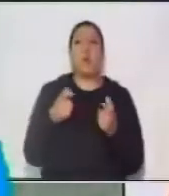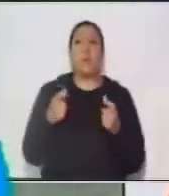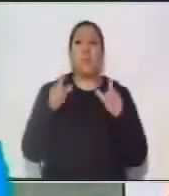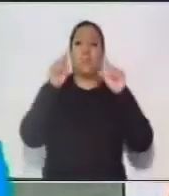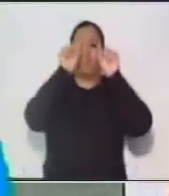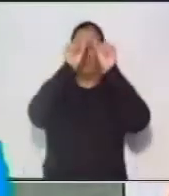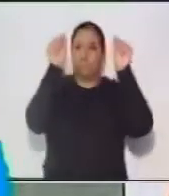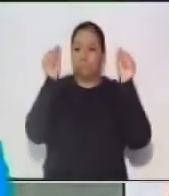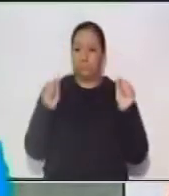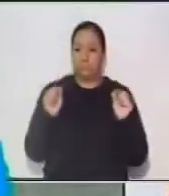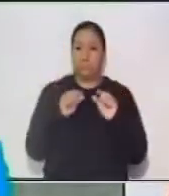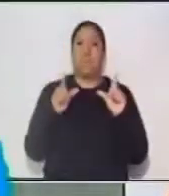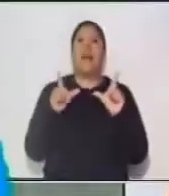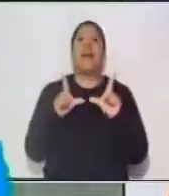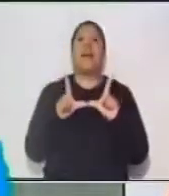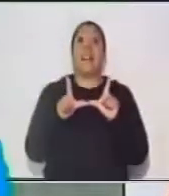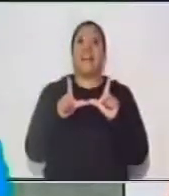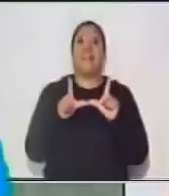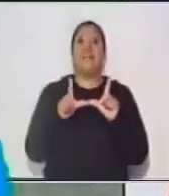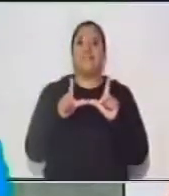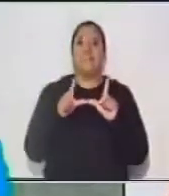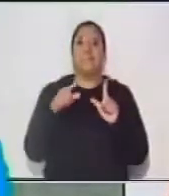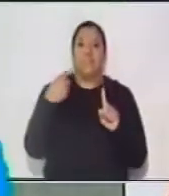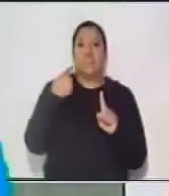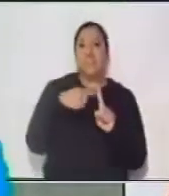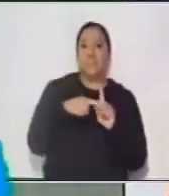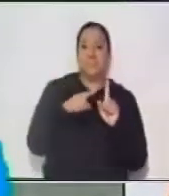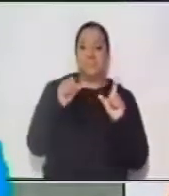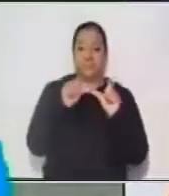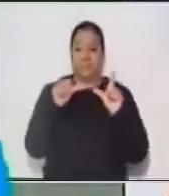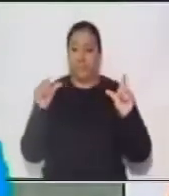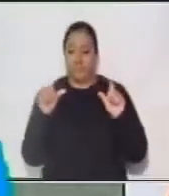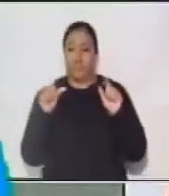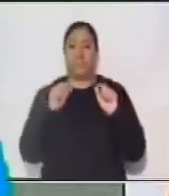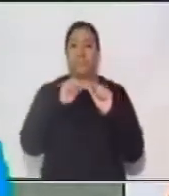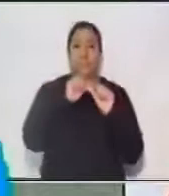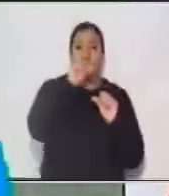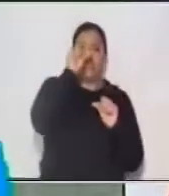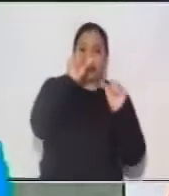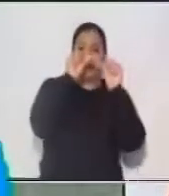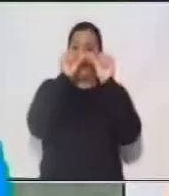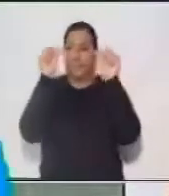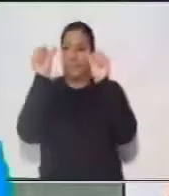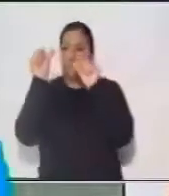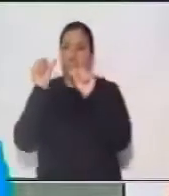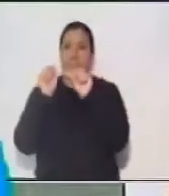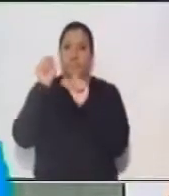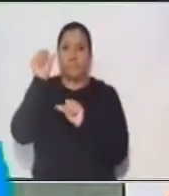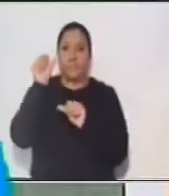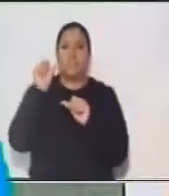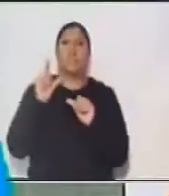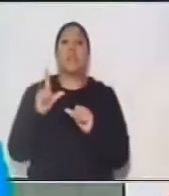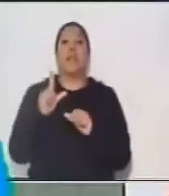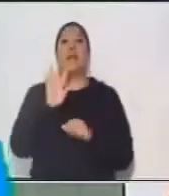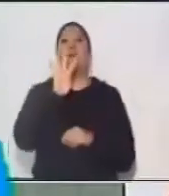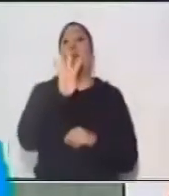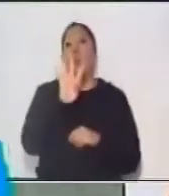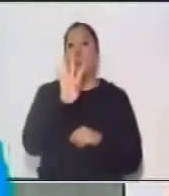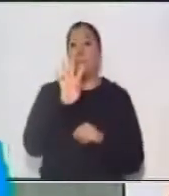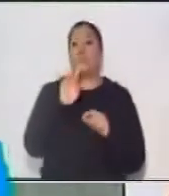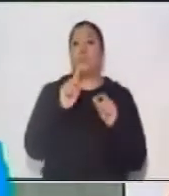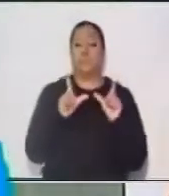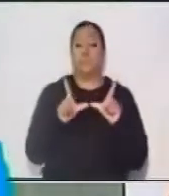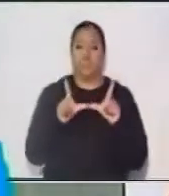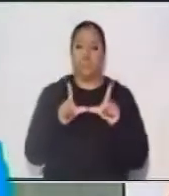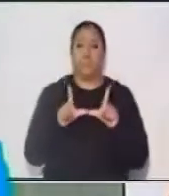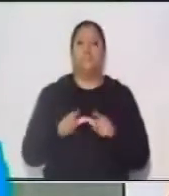la longitud de sus lados. Todos los cuadriláteros pues van a tener 4 lados, pero